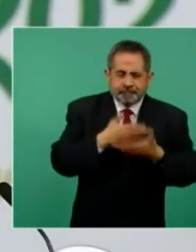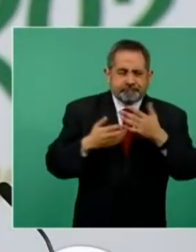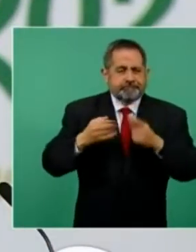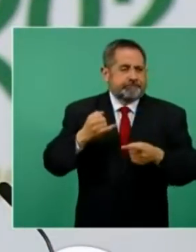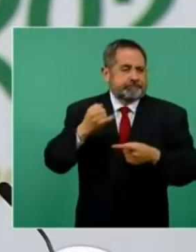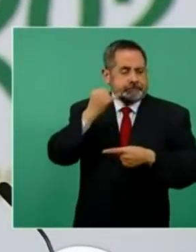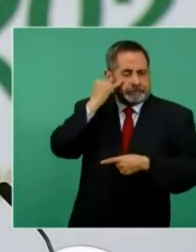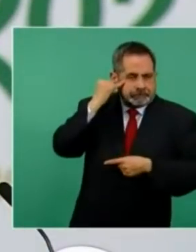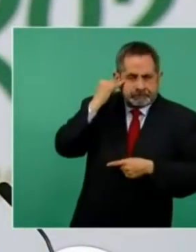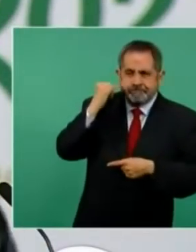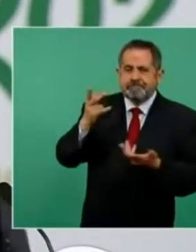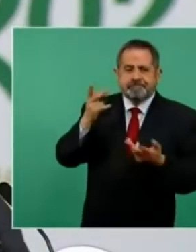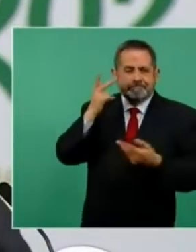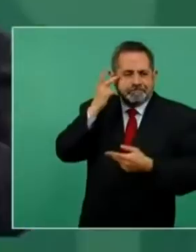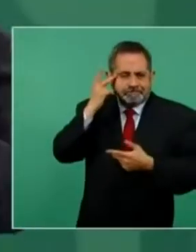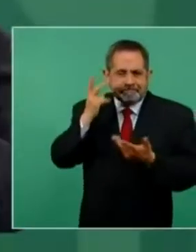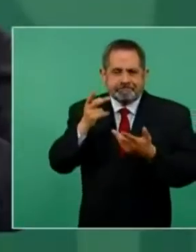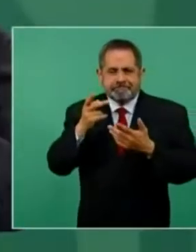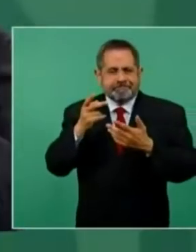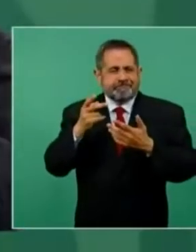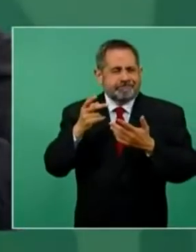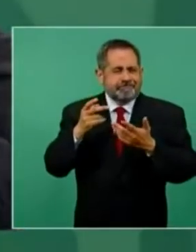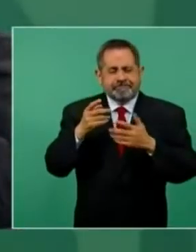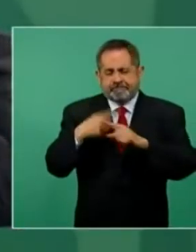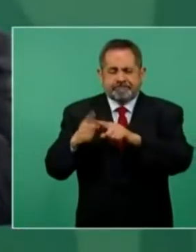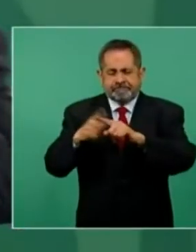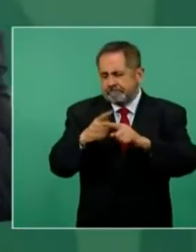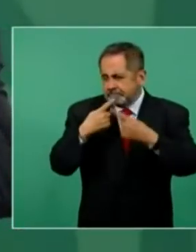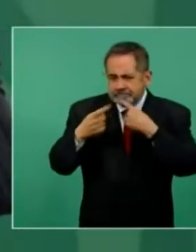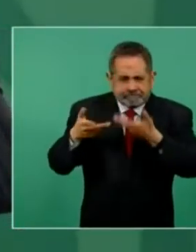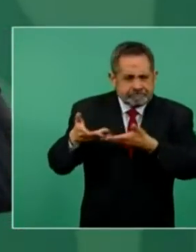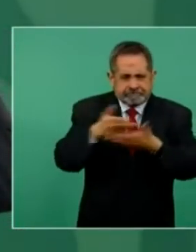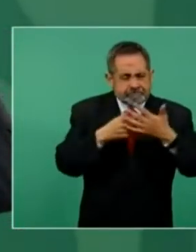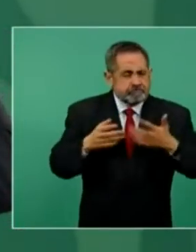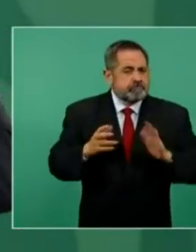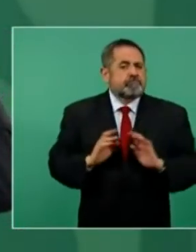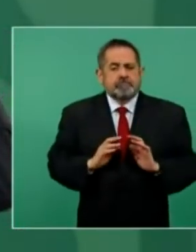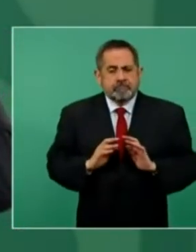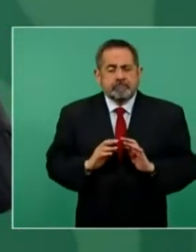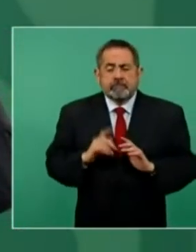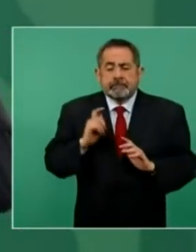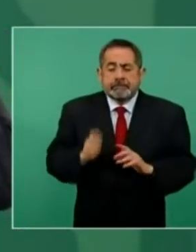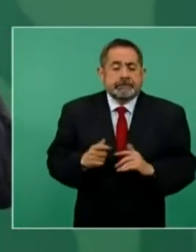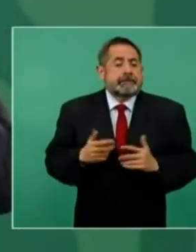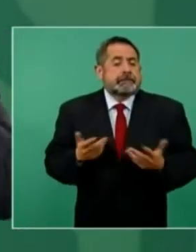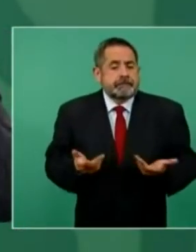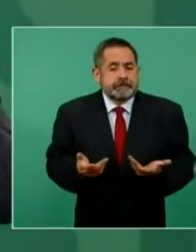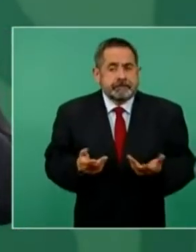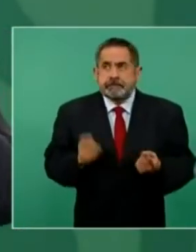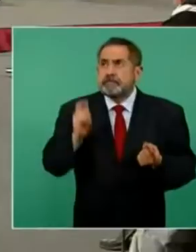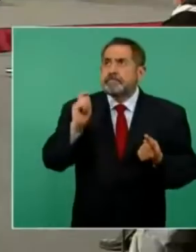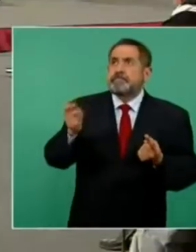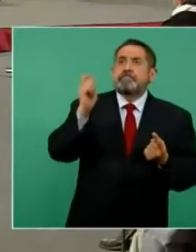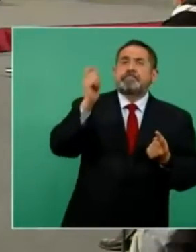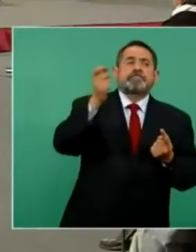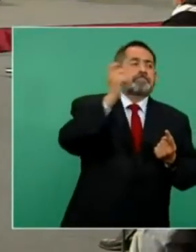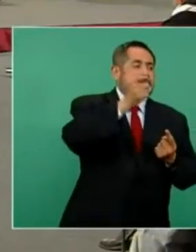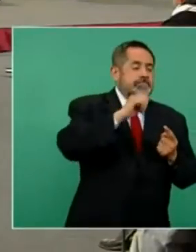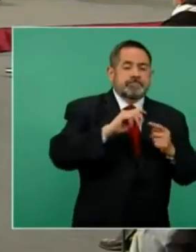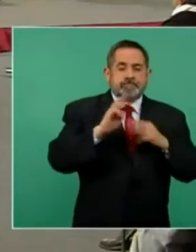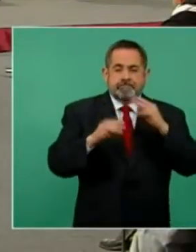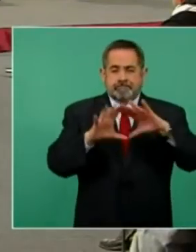con el sur y es simple y llanamente ver cómo está cada país